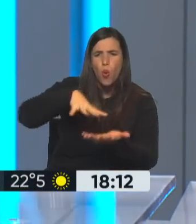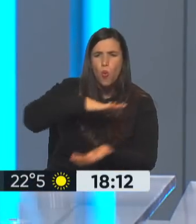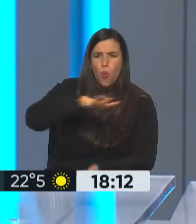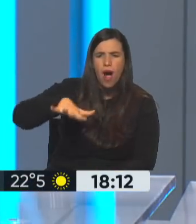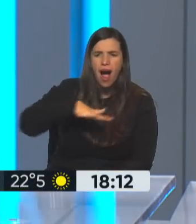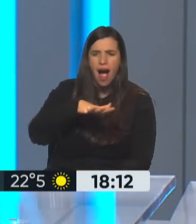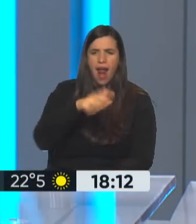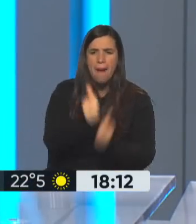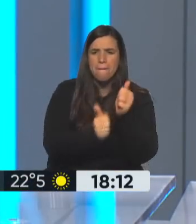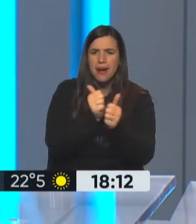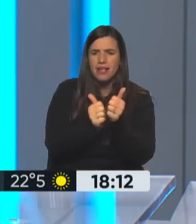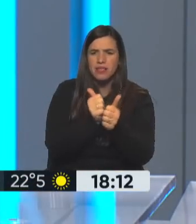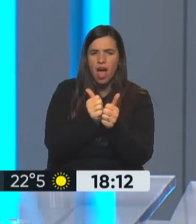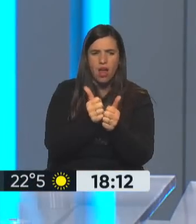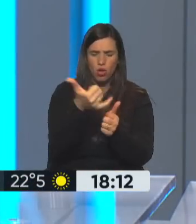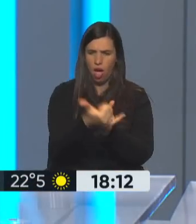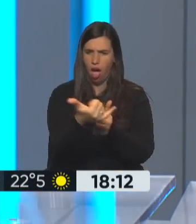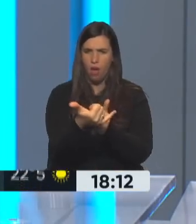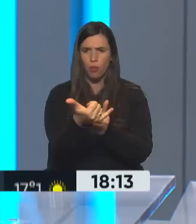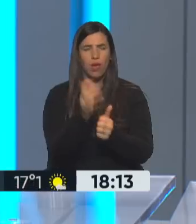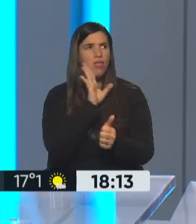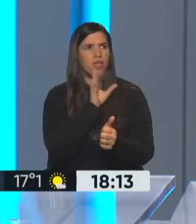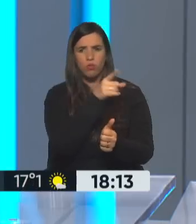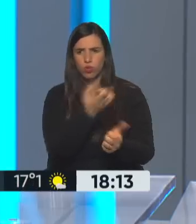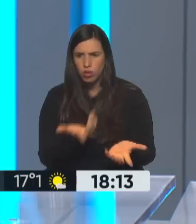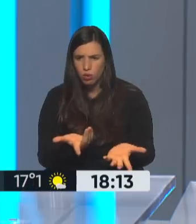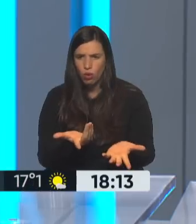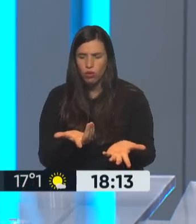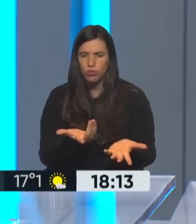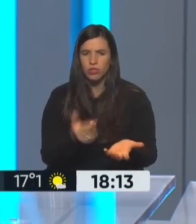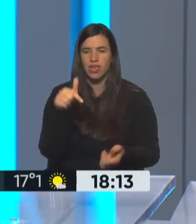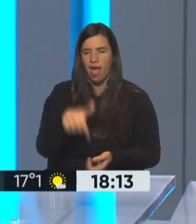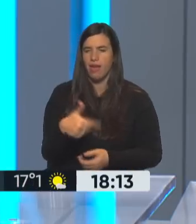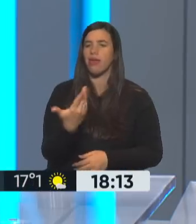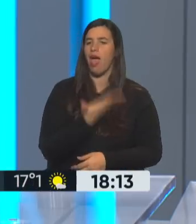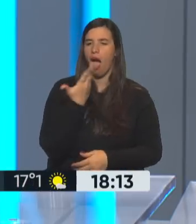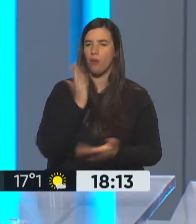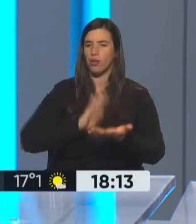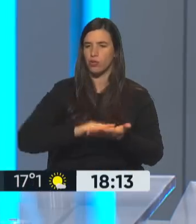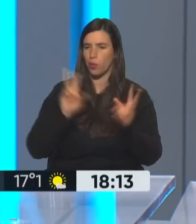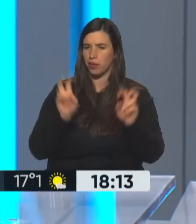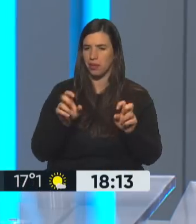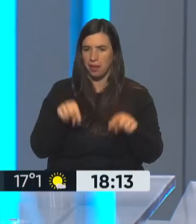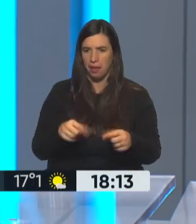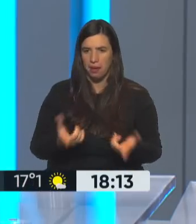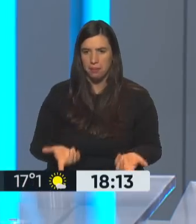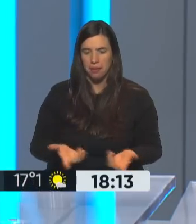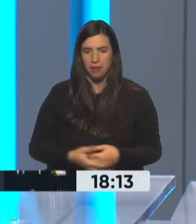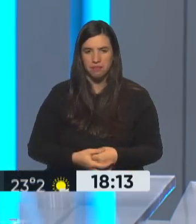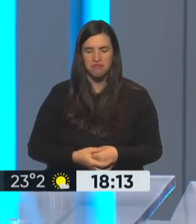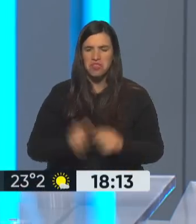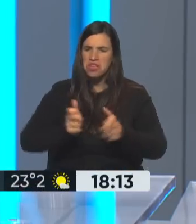norteamericanos, pero argentinos que pertenecen a empresas norteamericanas, ¿no? Porque de eso se trata AmCham. Y lo expresó